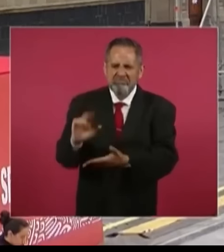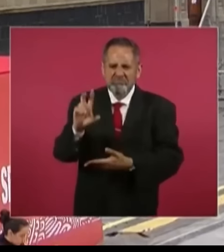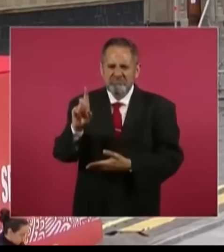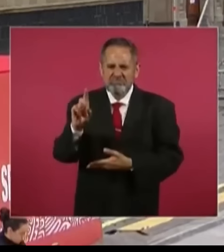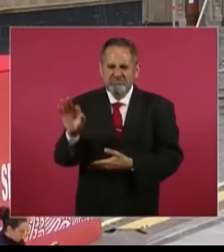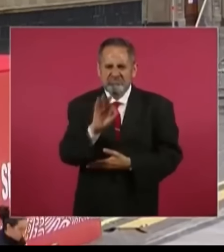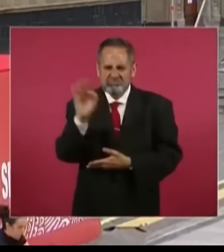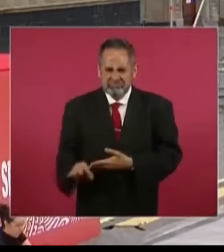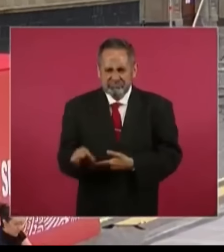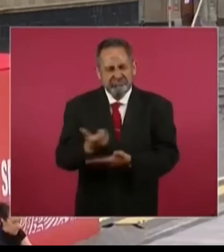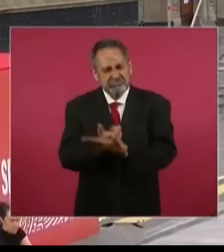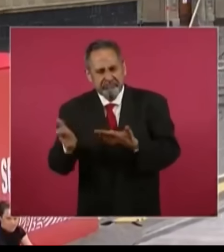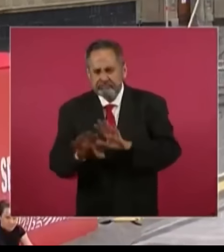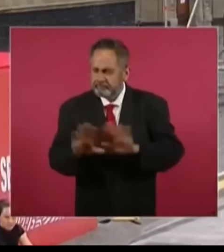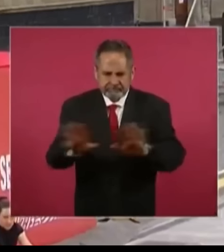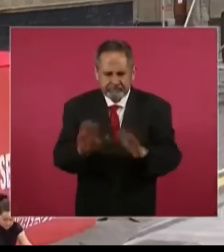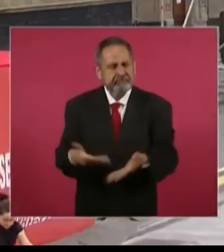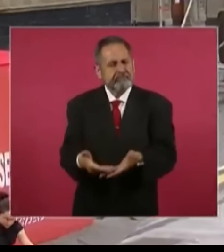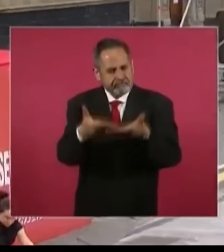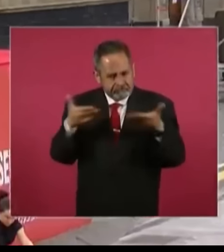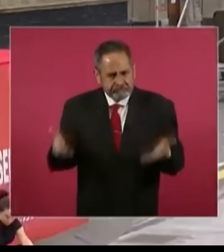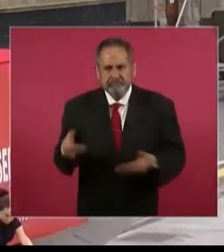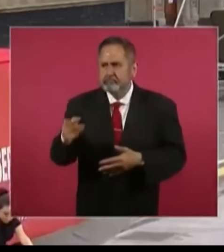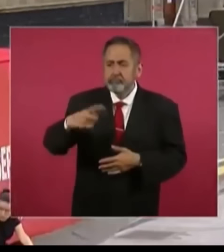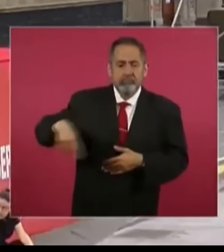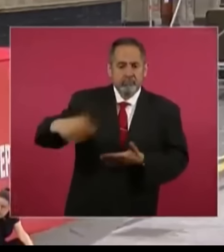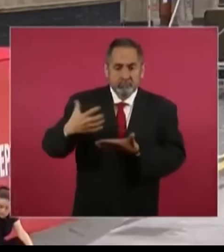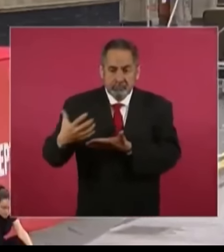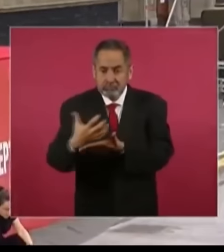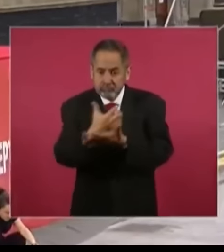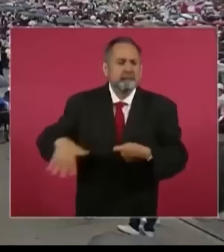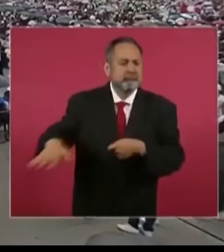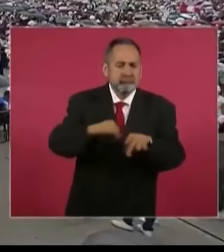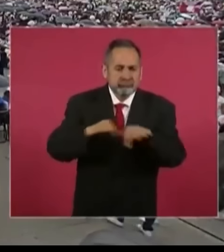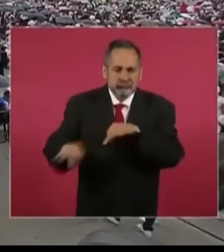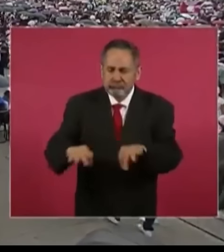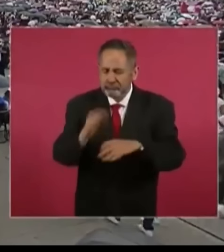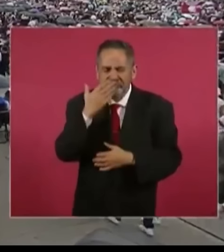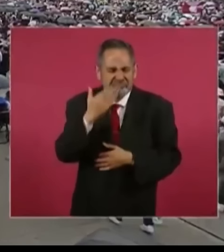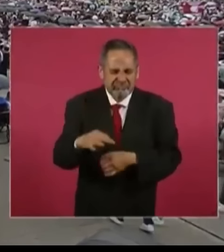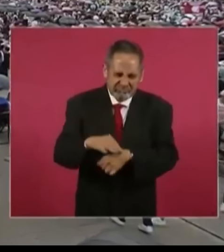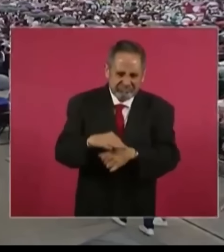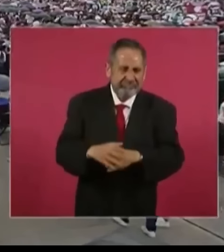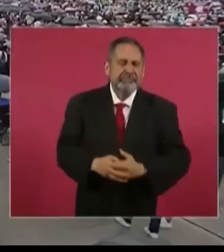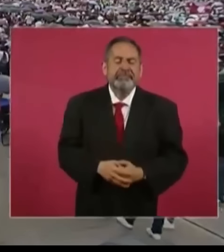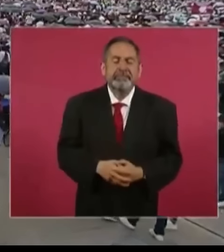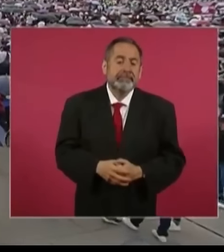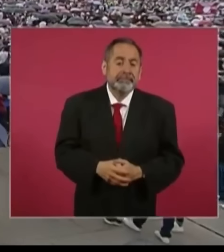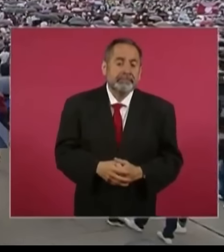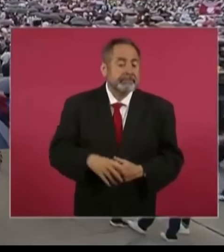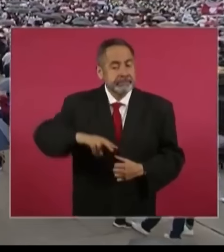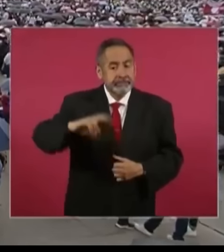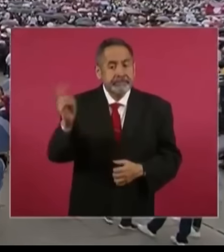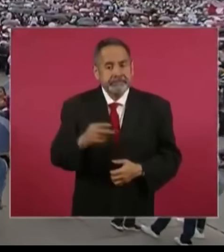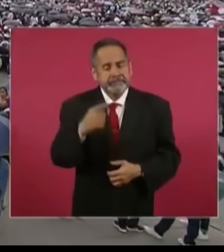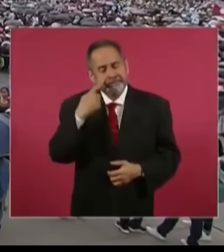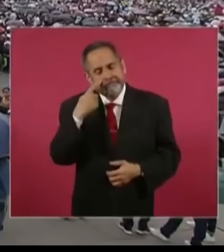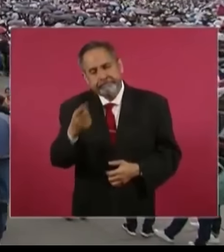sobre el sistema de salud mexicano con el trágico historial de estos últimos 6 años es una falta de